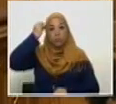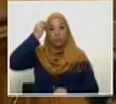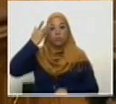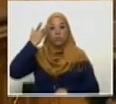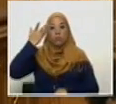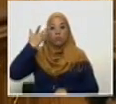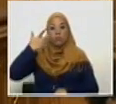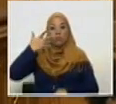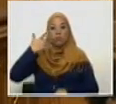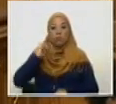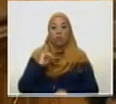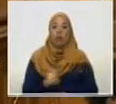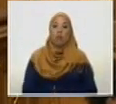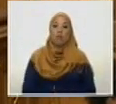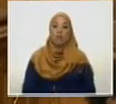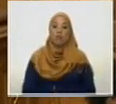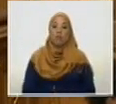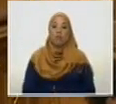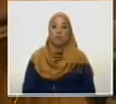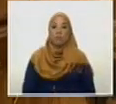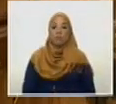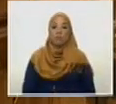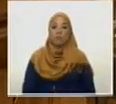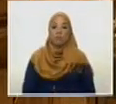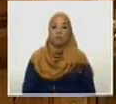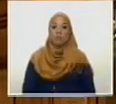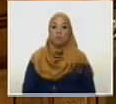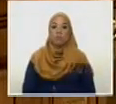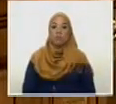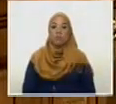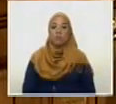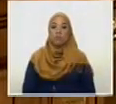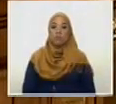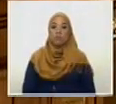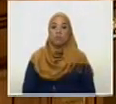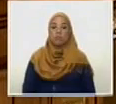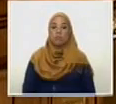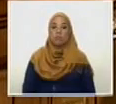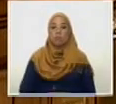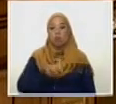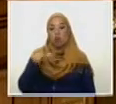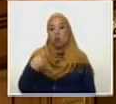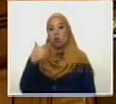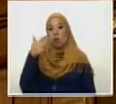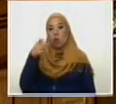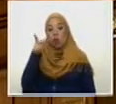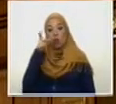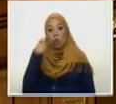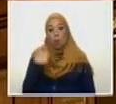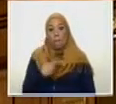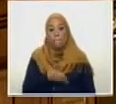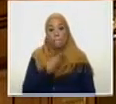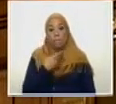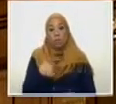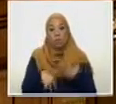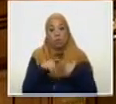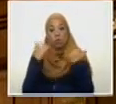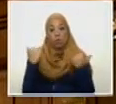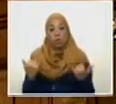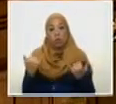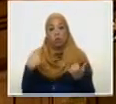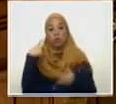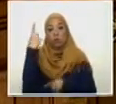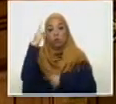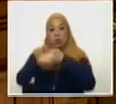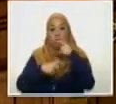Y entre esas cosas, es que nosotros no perdamos de vista, compatriotas, que estamos en pleno